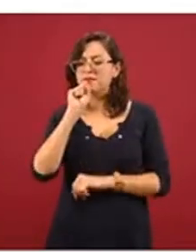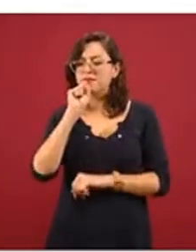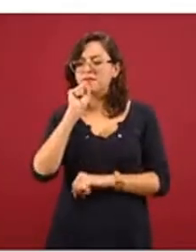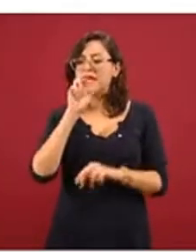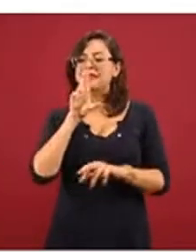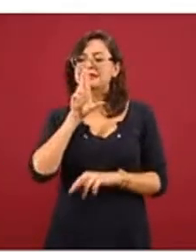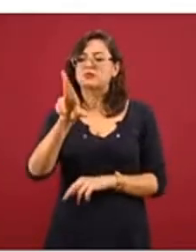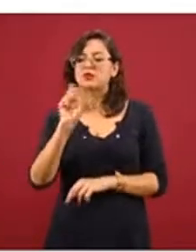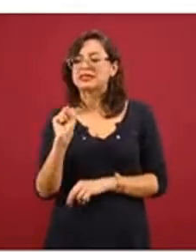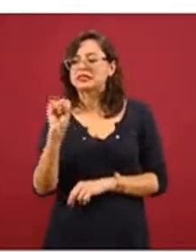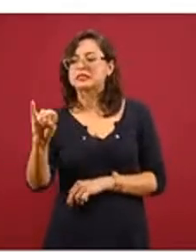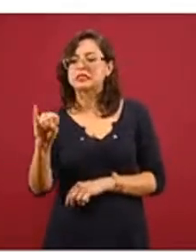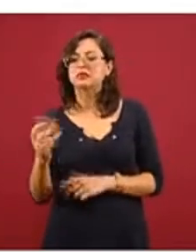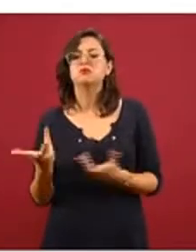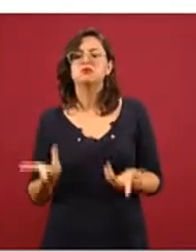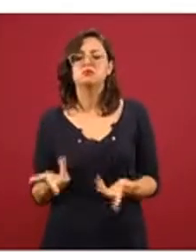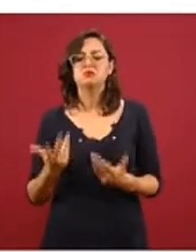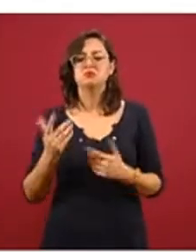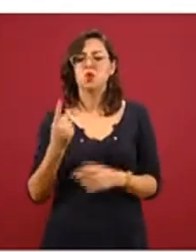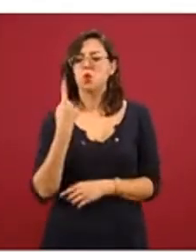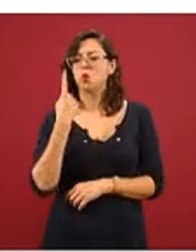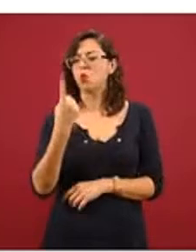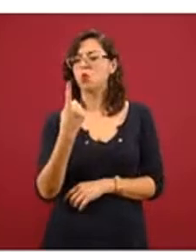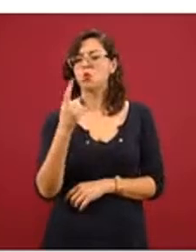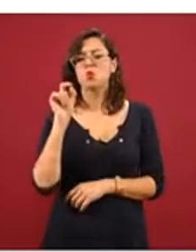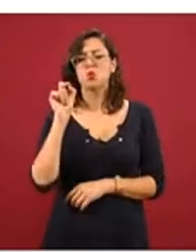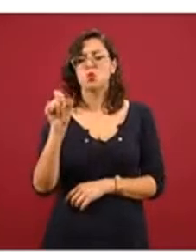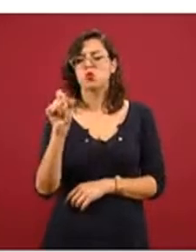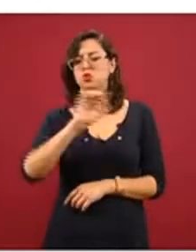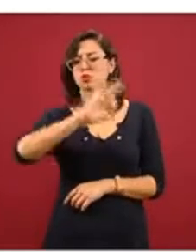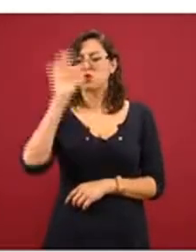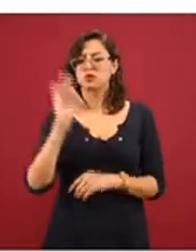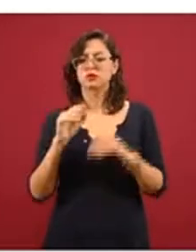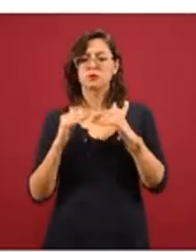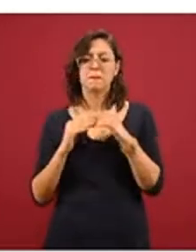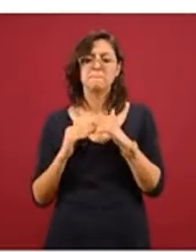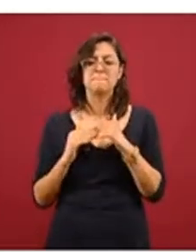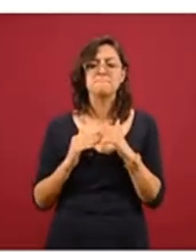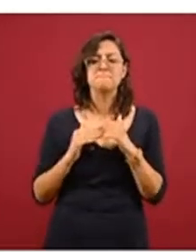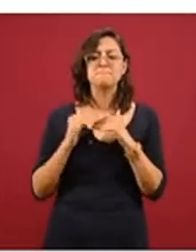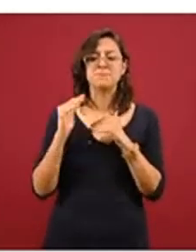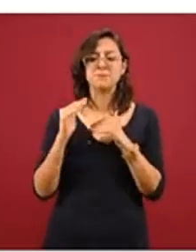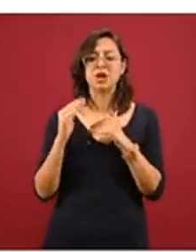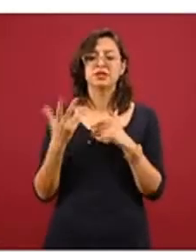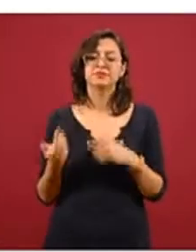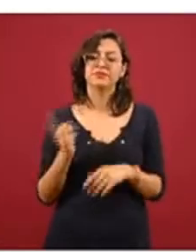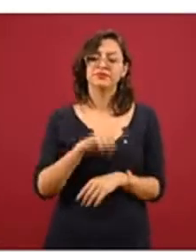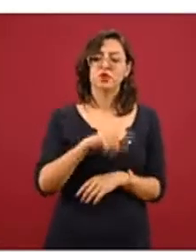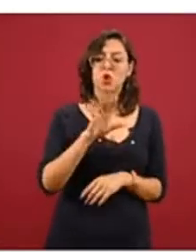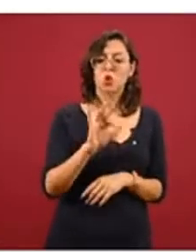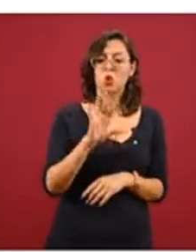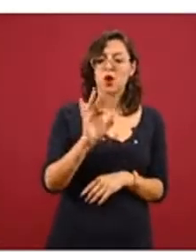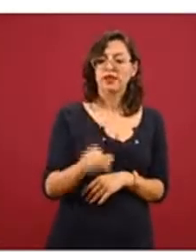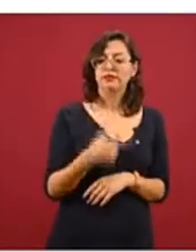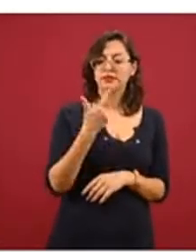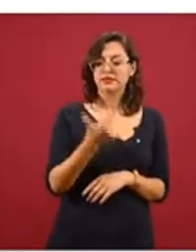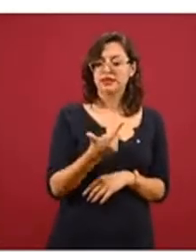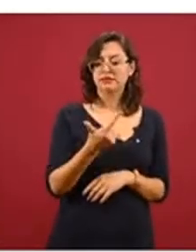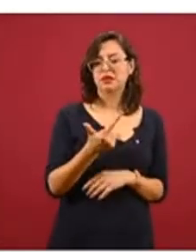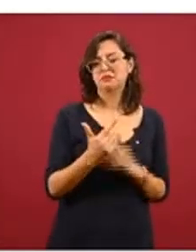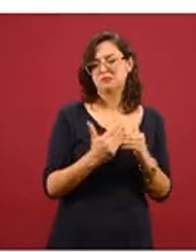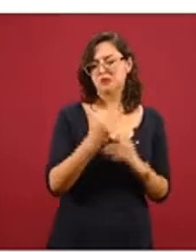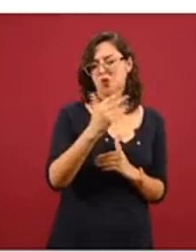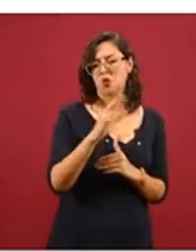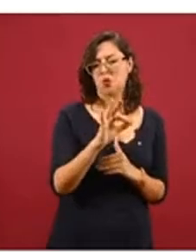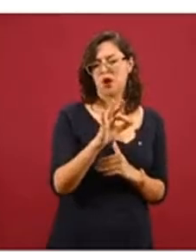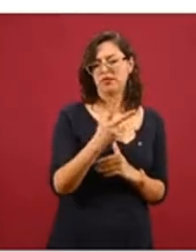prácticamente mínimos, 1 punto porcentual en las últimas semanas. Aquellas que estaban en 47 subieron a 48,